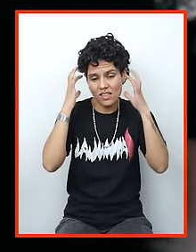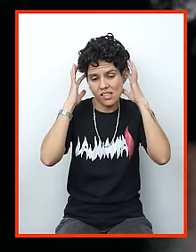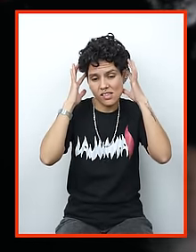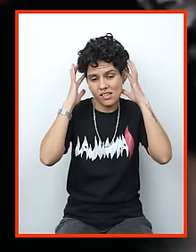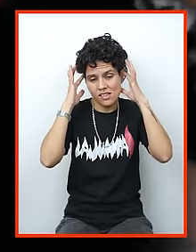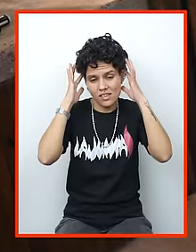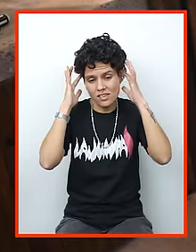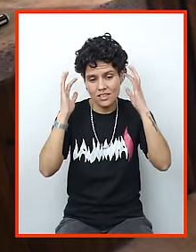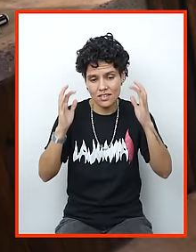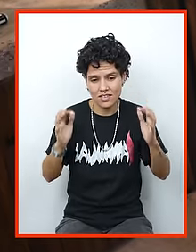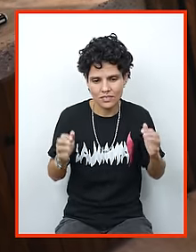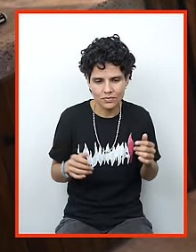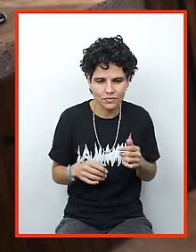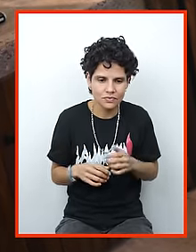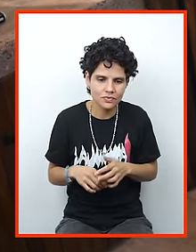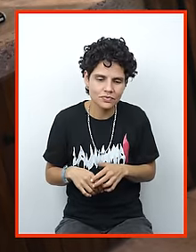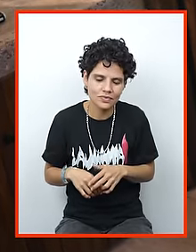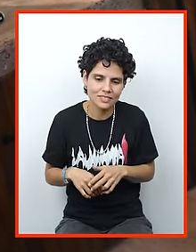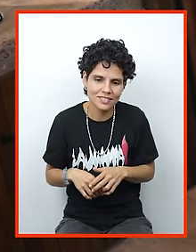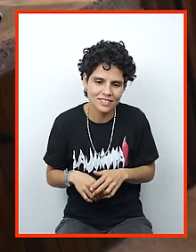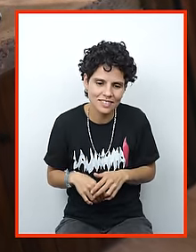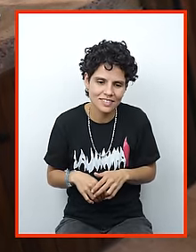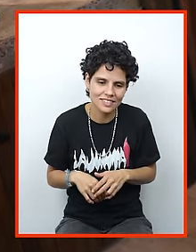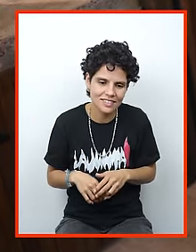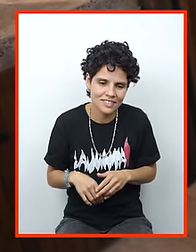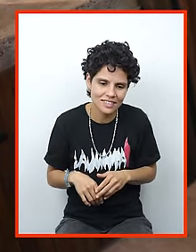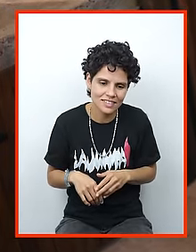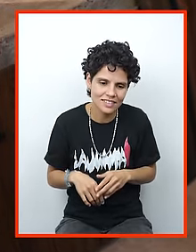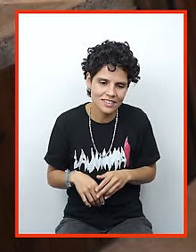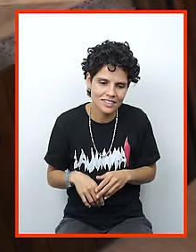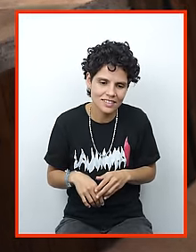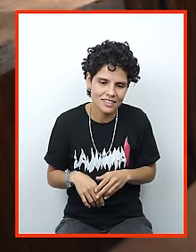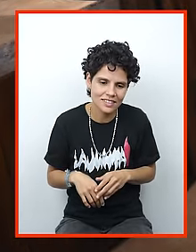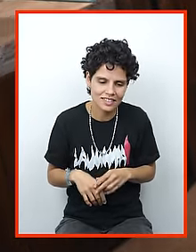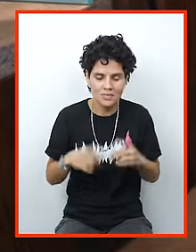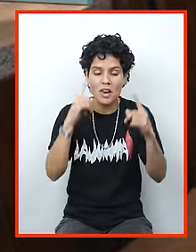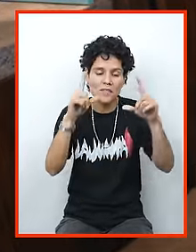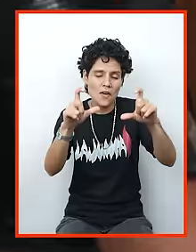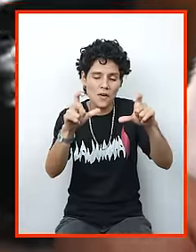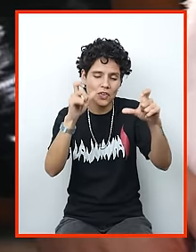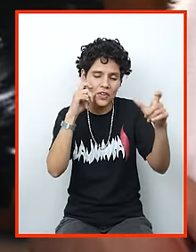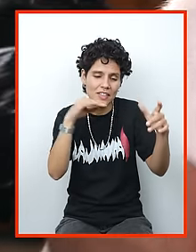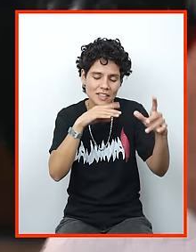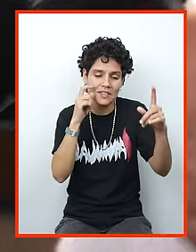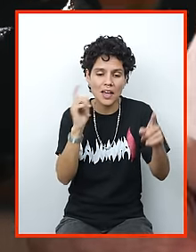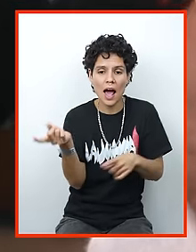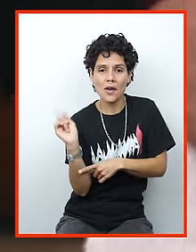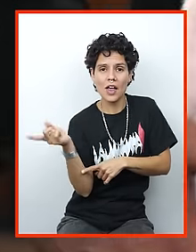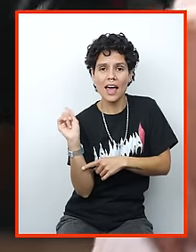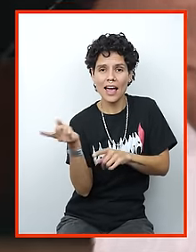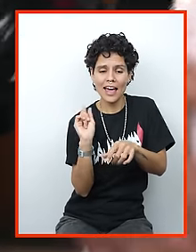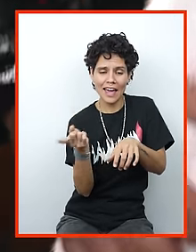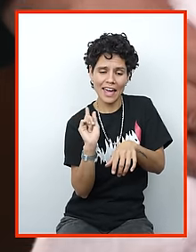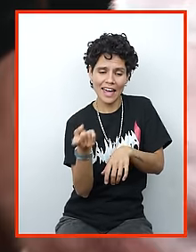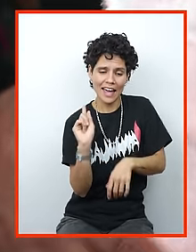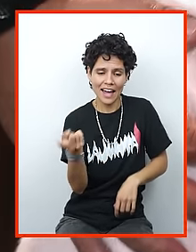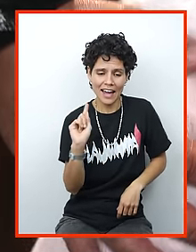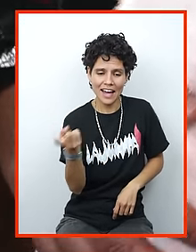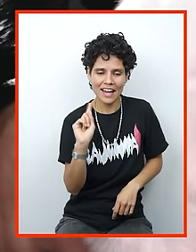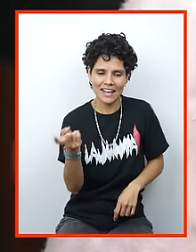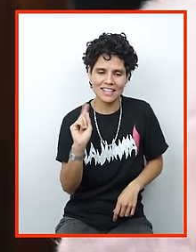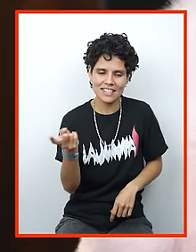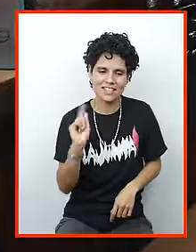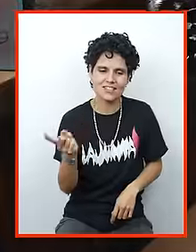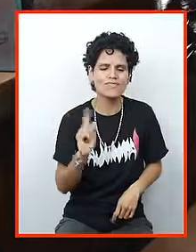ahí que no. Se le va a molestar. Ahí. Oh. Sácale una foto. Ay, está moviendo la colita. Blanca, estás contenta,